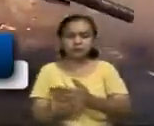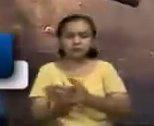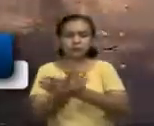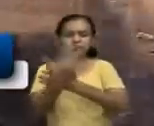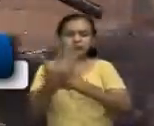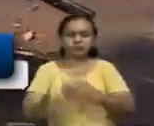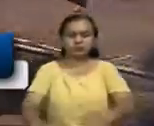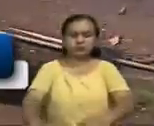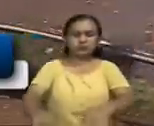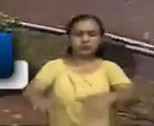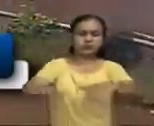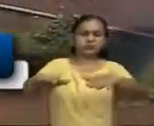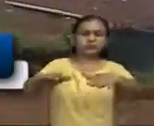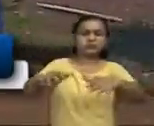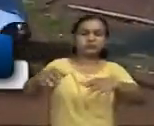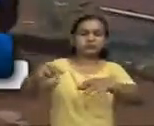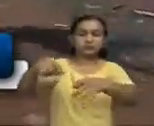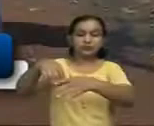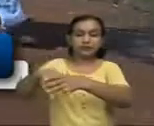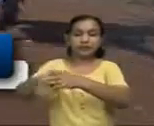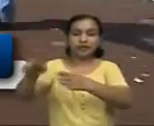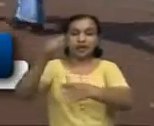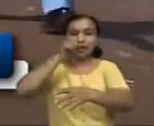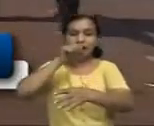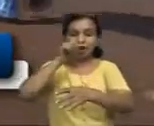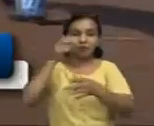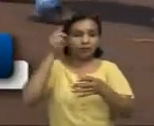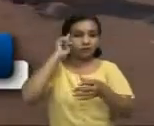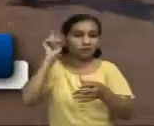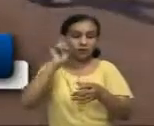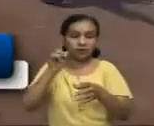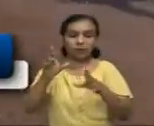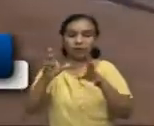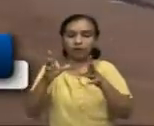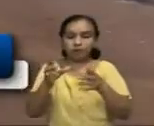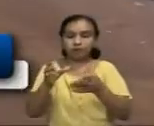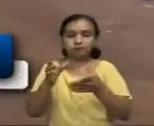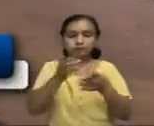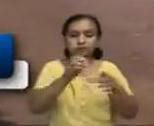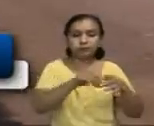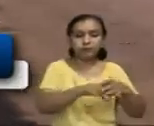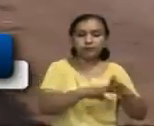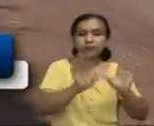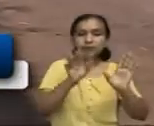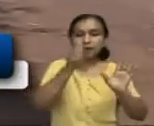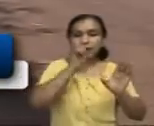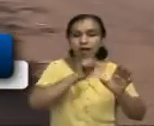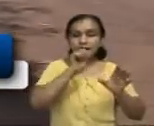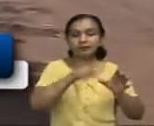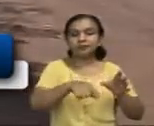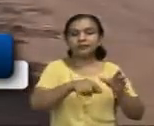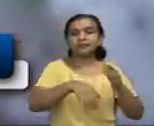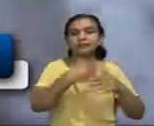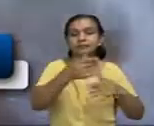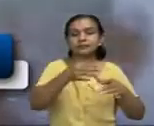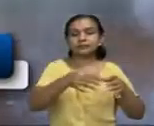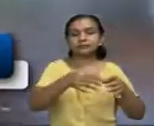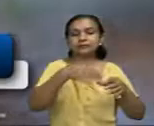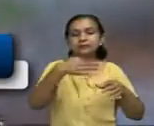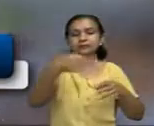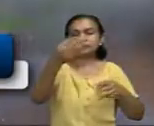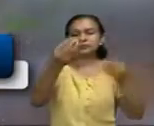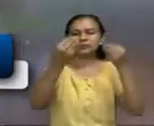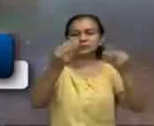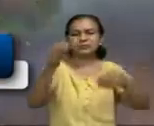veces puede almacenar agua, o no sabemos qué hay debajo del monte que almacena agua y es un potencial criadero. Un